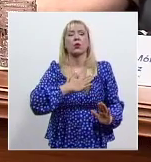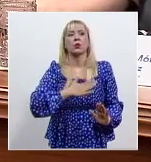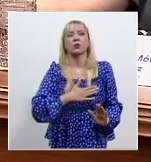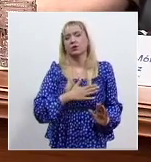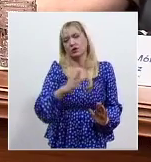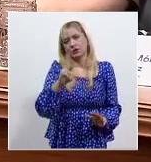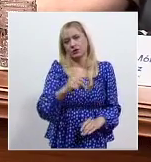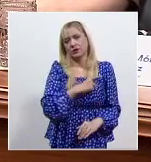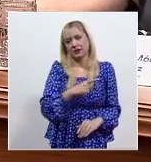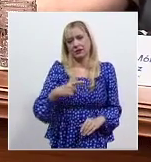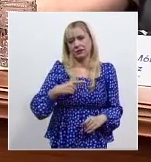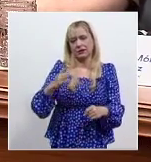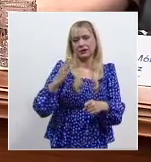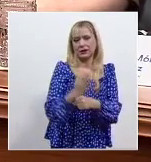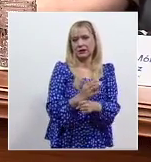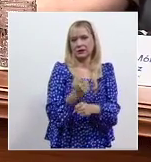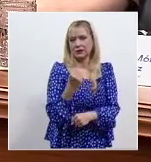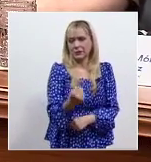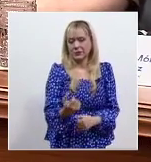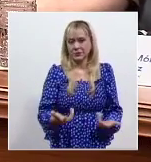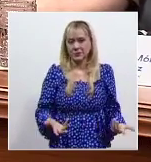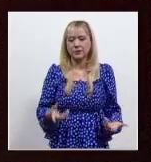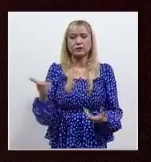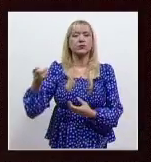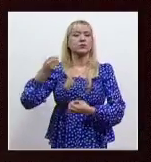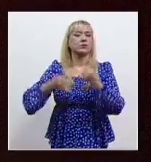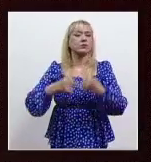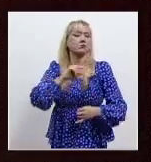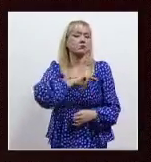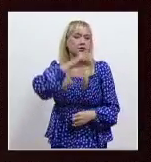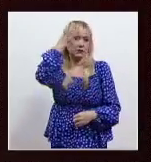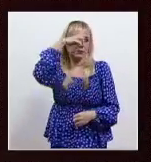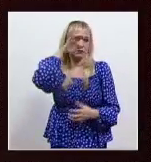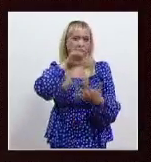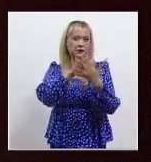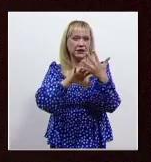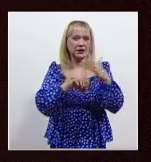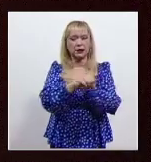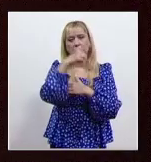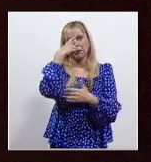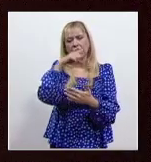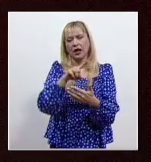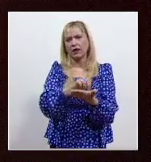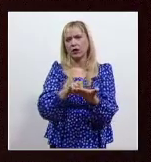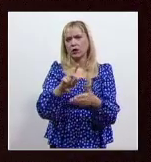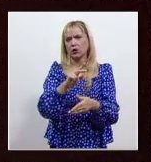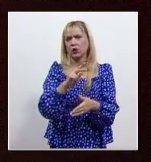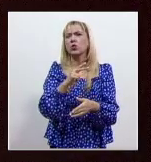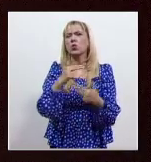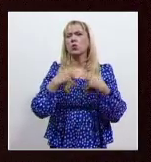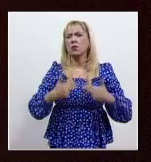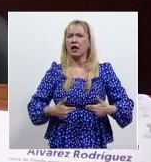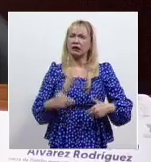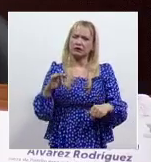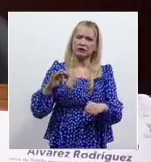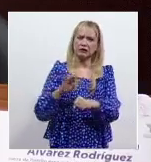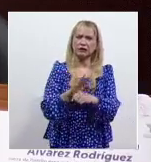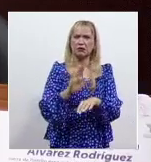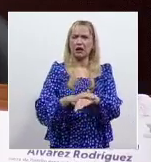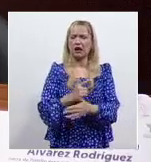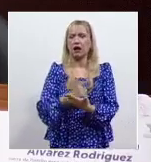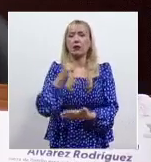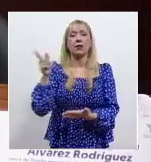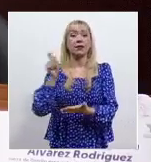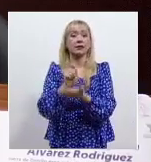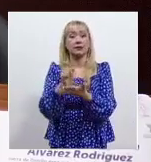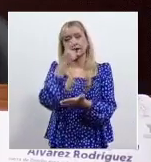Eugenia Álvarez Rodríguez, jueza de distrito especializada en el sistema penal acusatorio, es la autora del libro. Josefina